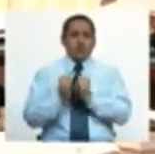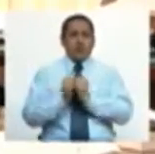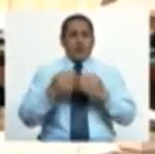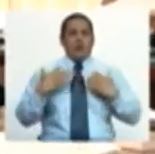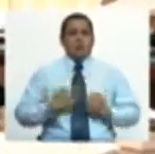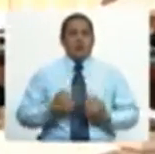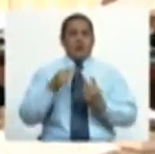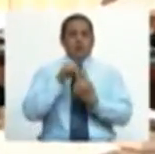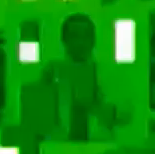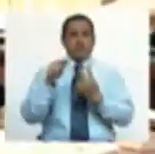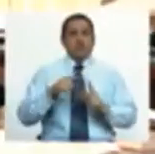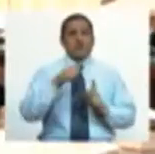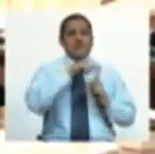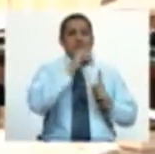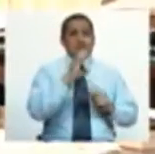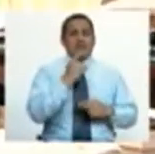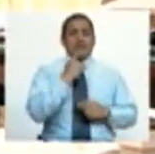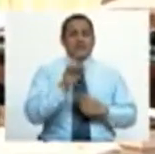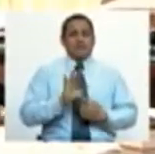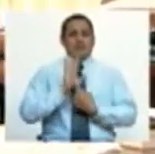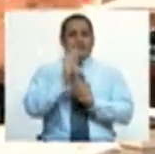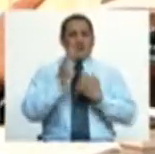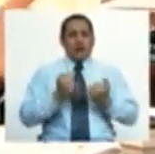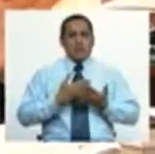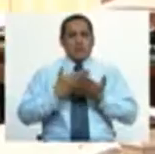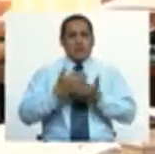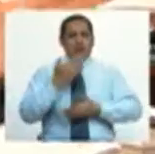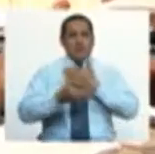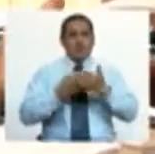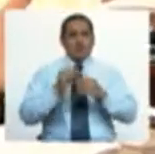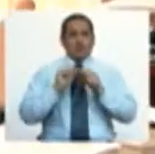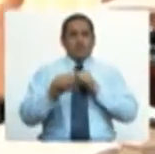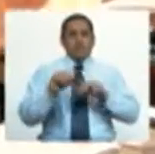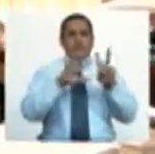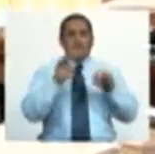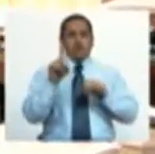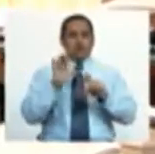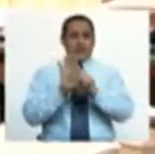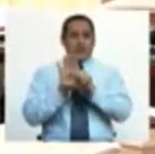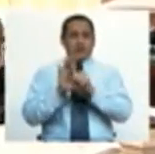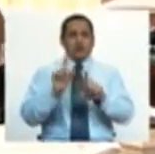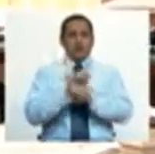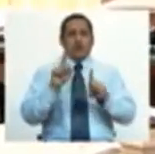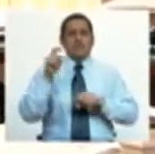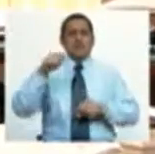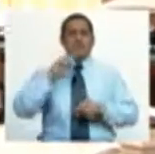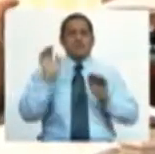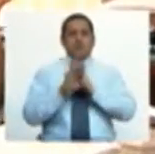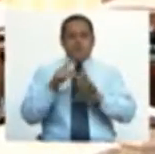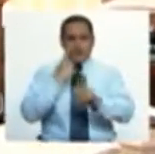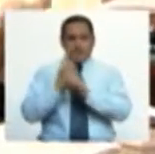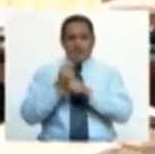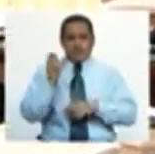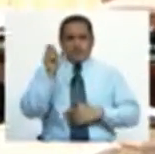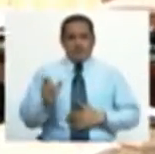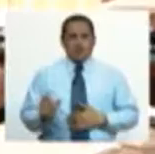lo que ha hecho el tribunal en esta sentencia es plasmar, efectivizar lo que dice el artículo 71, o sea, no necesariamente con la presencia